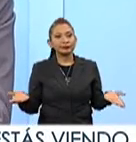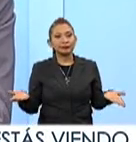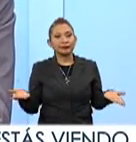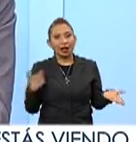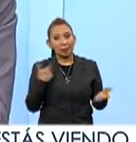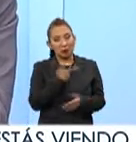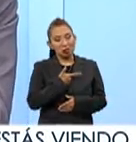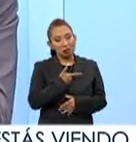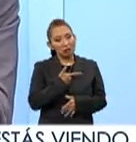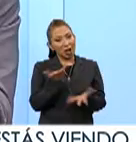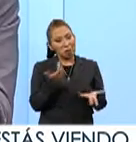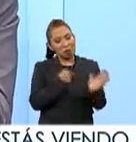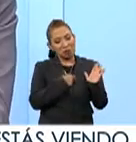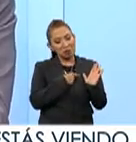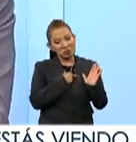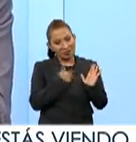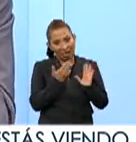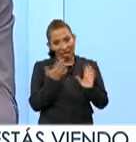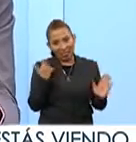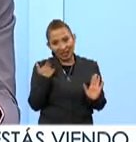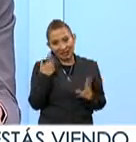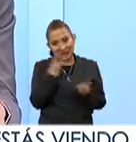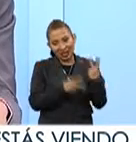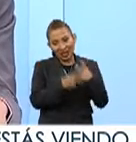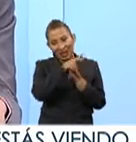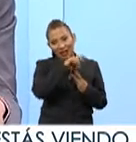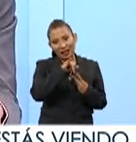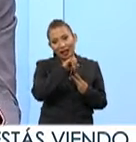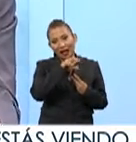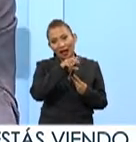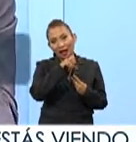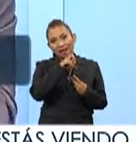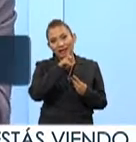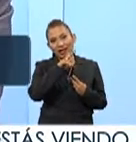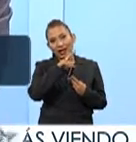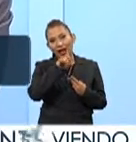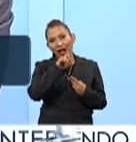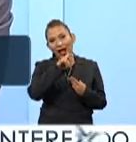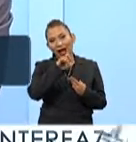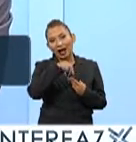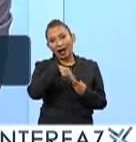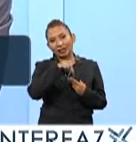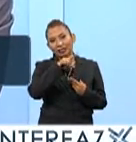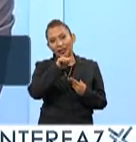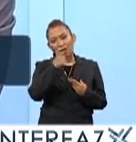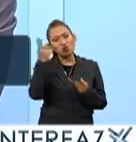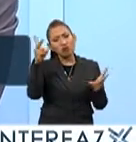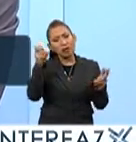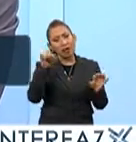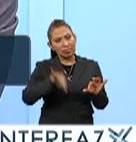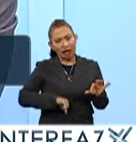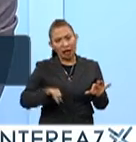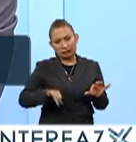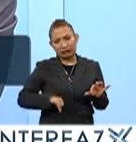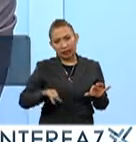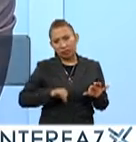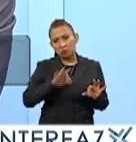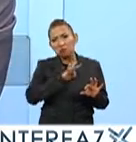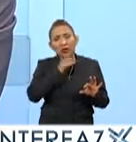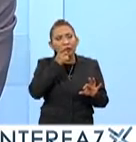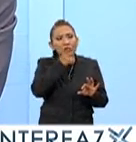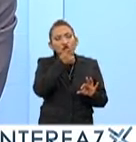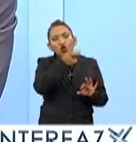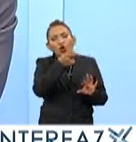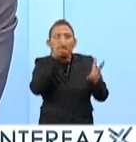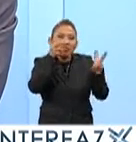Me gusta cumplir estas promesas y había dicho que ya está con nosotros Javier Aranda y por supuesto platicar de un tema muy interesante. Creo que puede decir que es